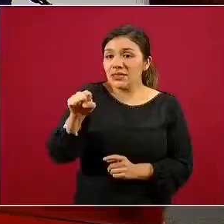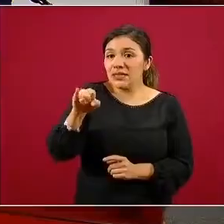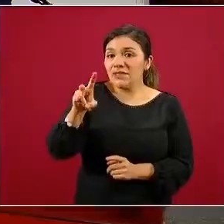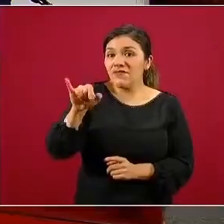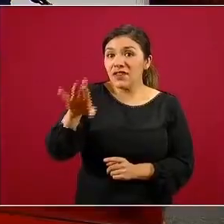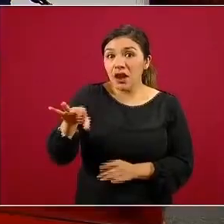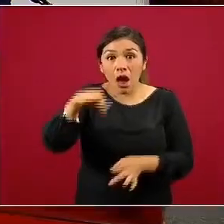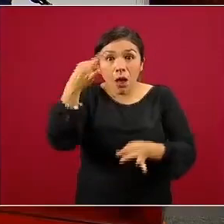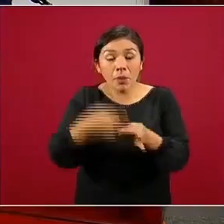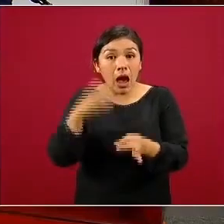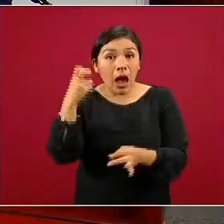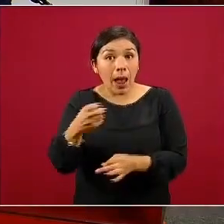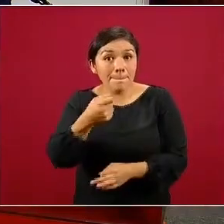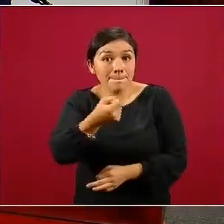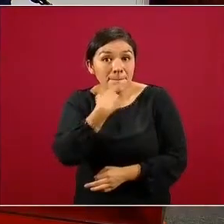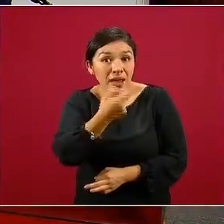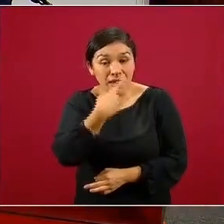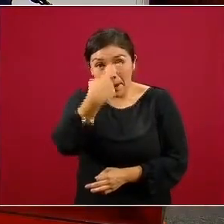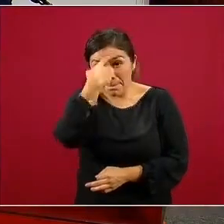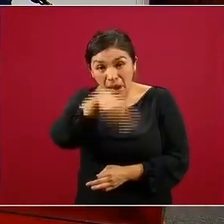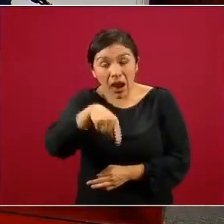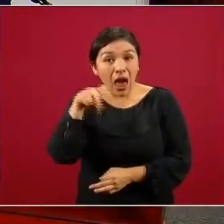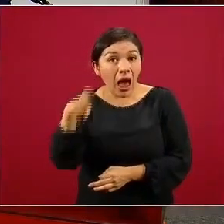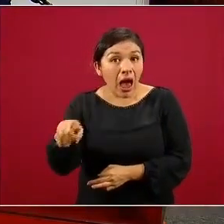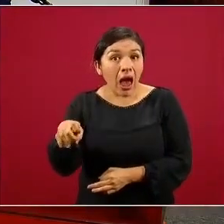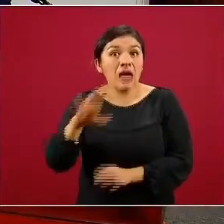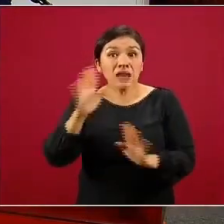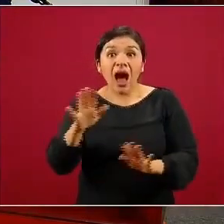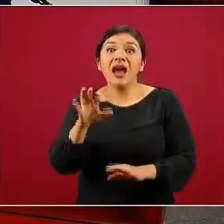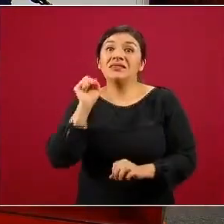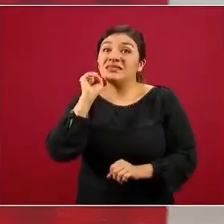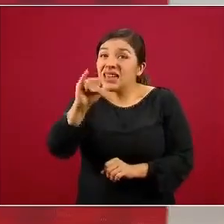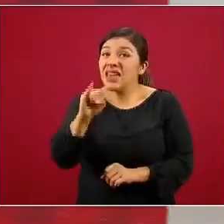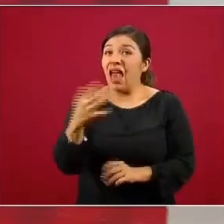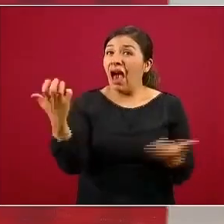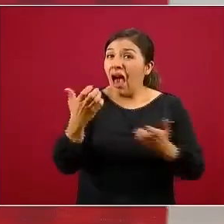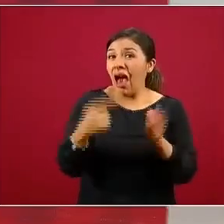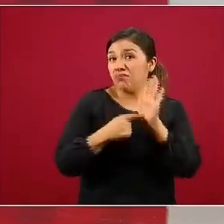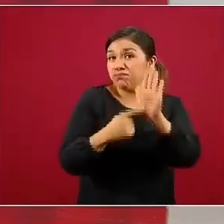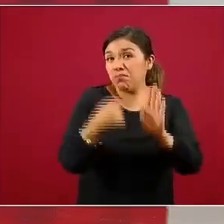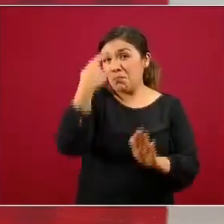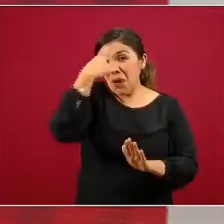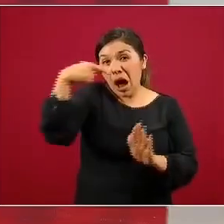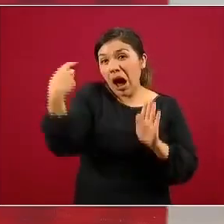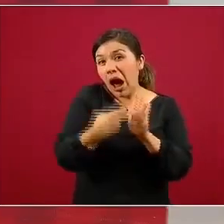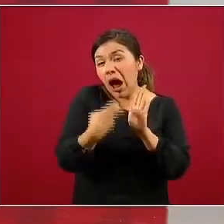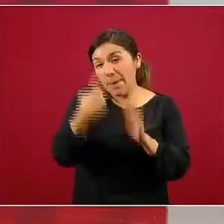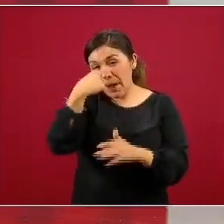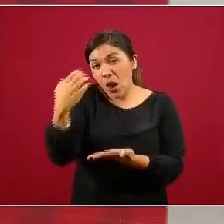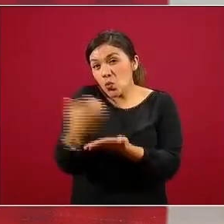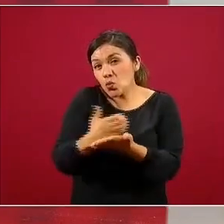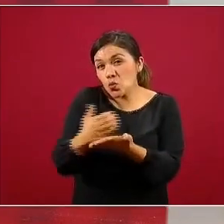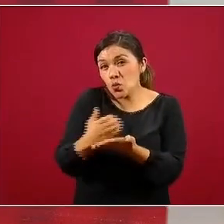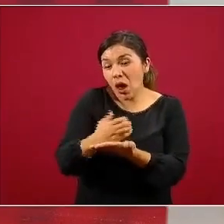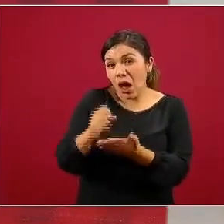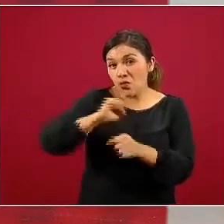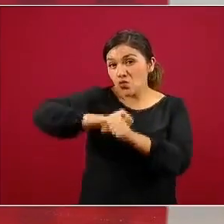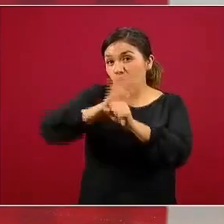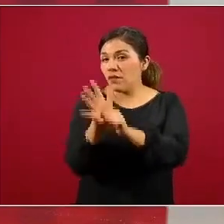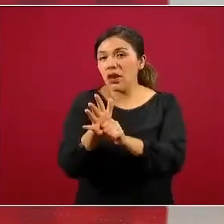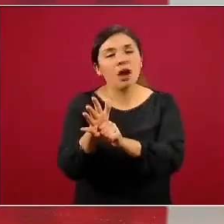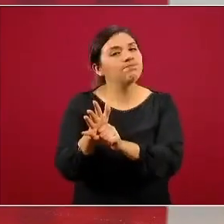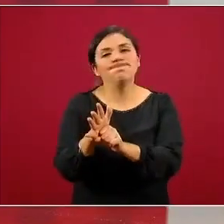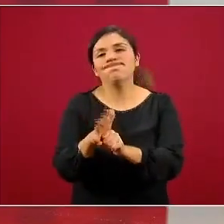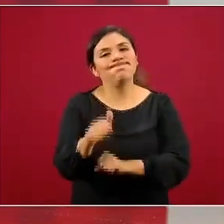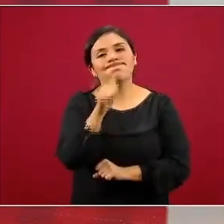Remdesivir no es un medicamento que haya sido prometedor como esquema terapéutico de